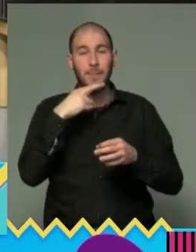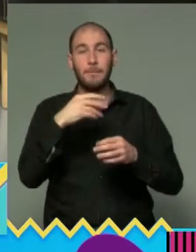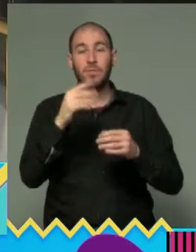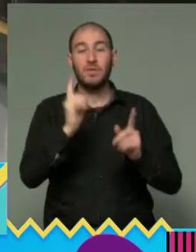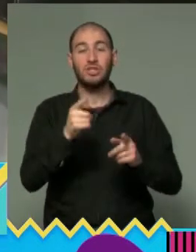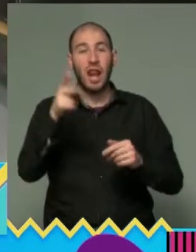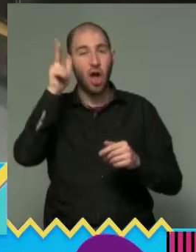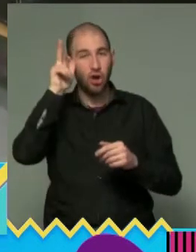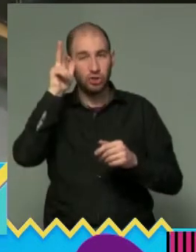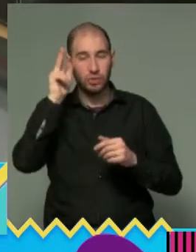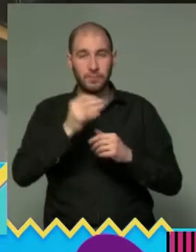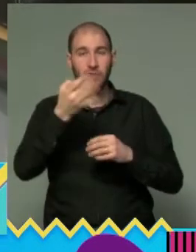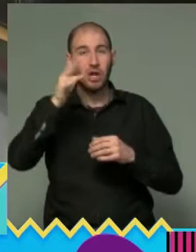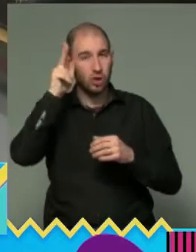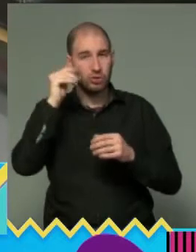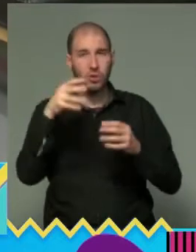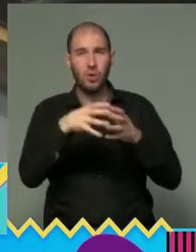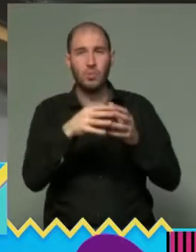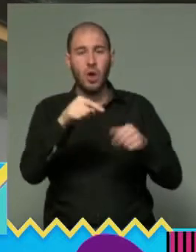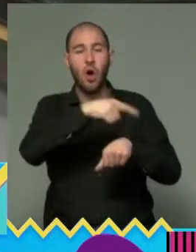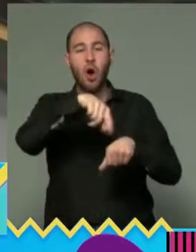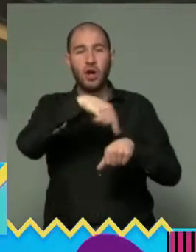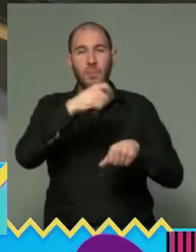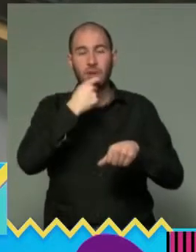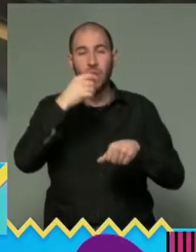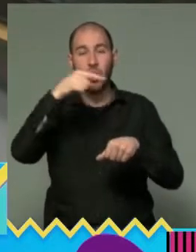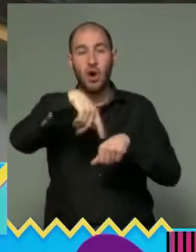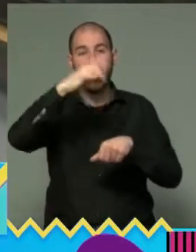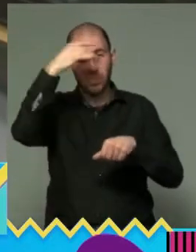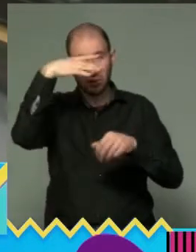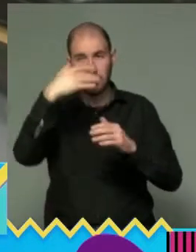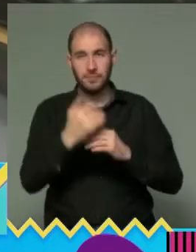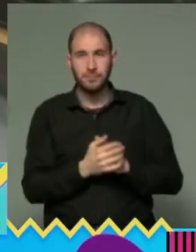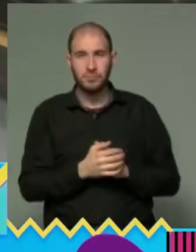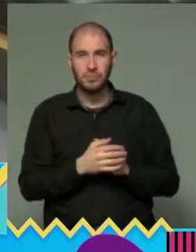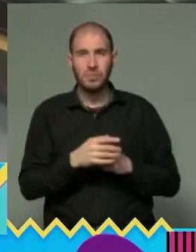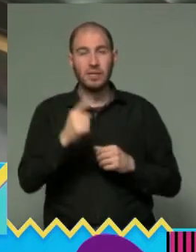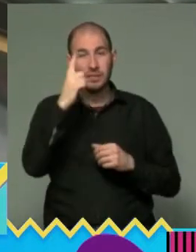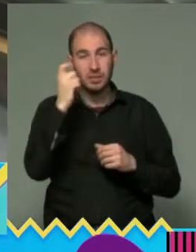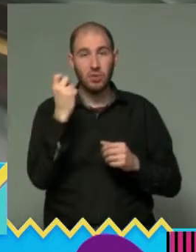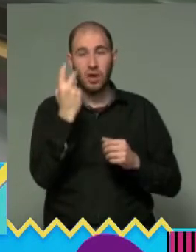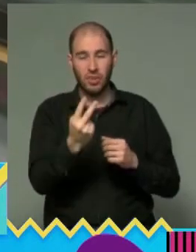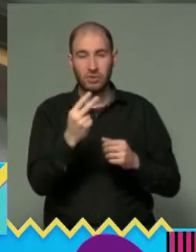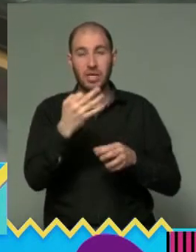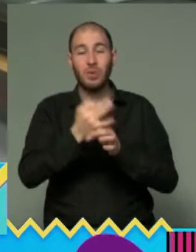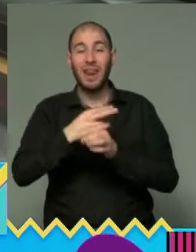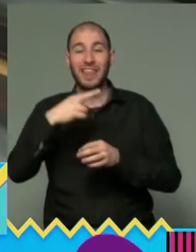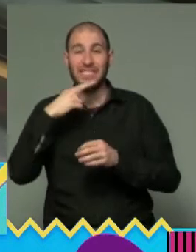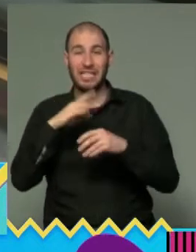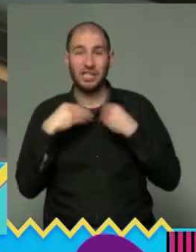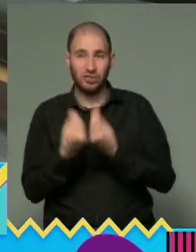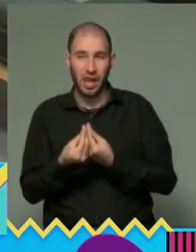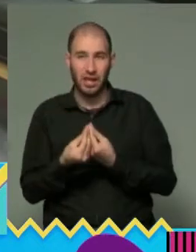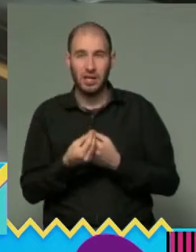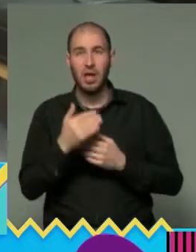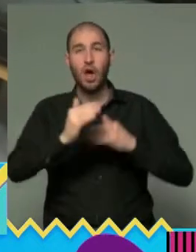profesionales, de los cuales la mayoría tienen paquetes de horas, por ejemplo, de 12 horas cátedra. Tenés 2 psicólogas para 17 escuelas, que a